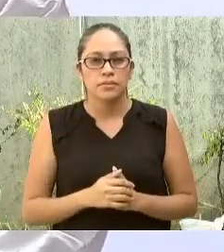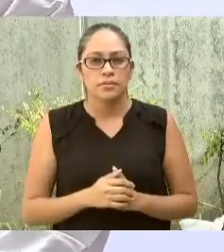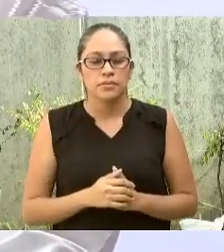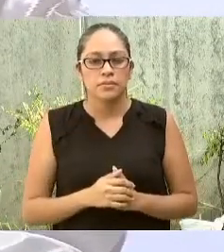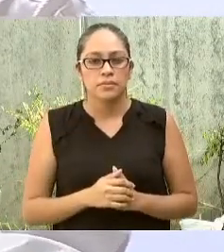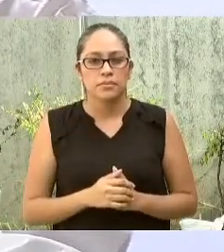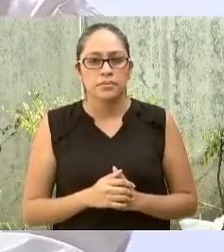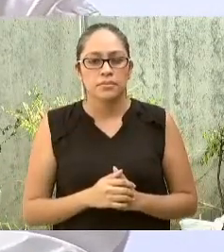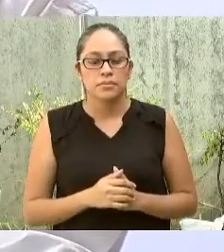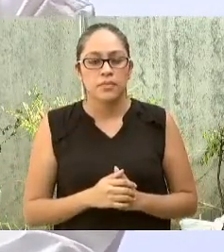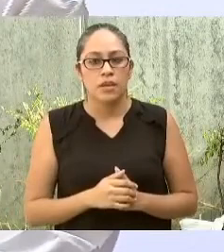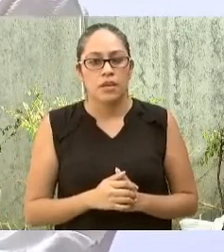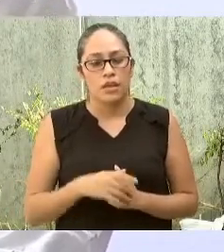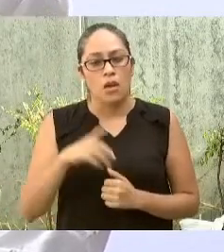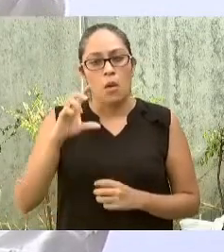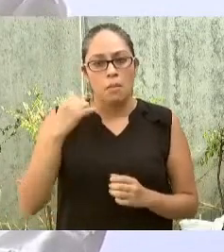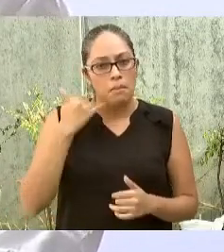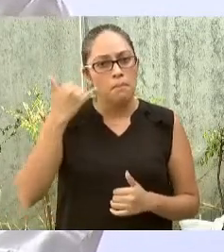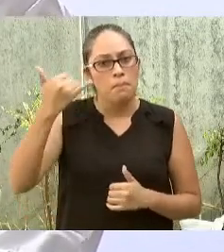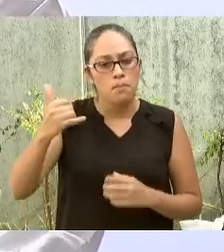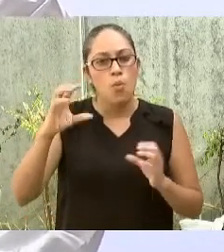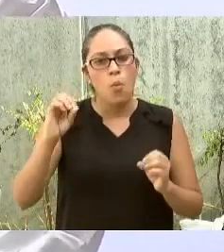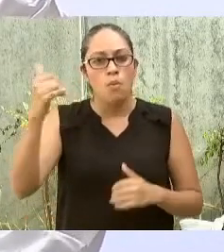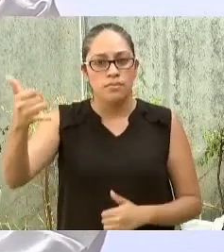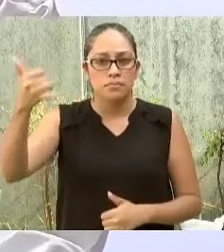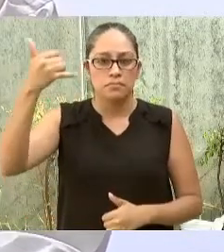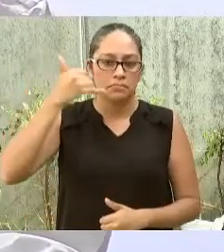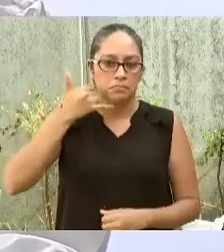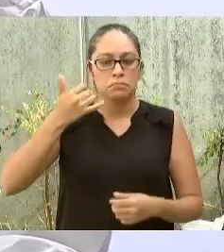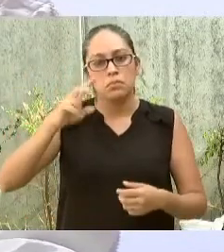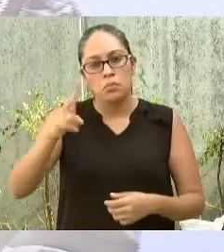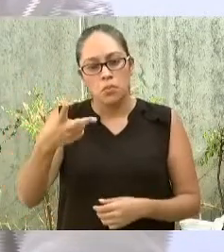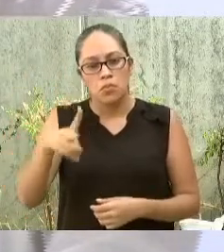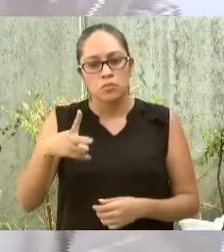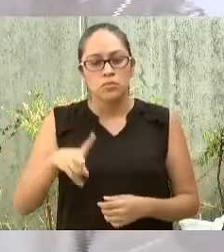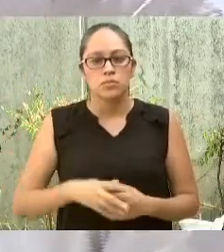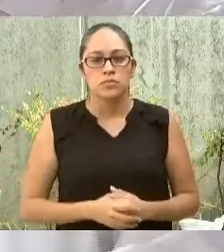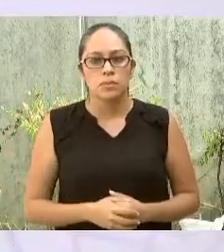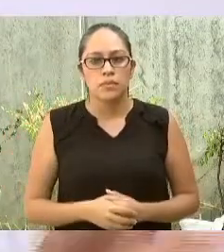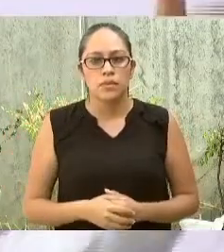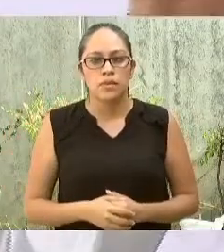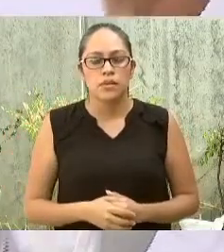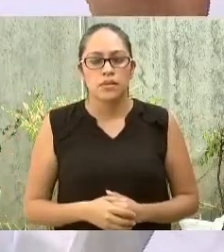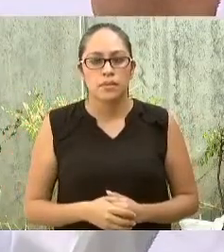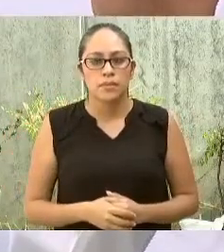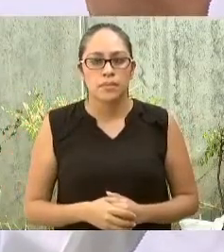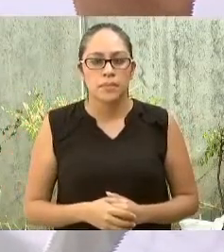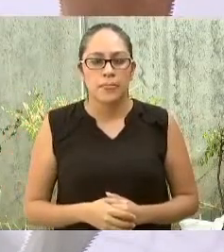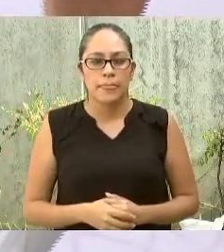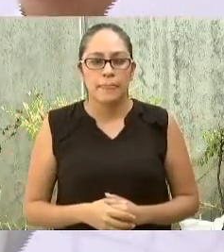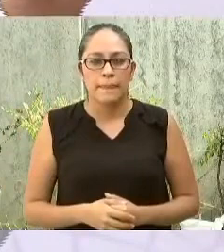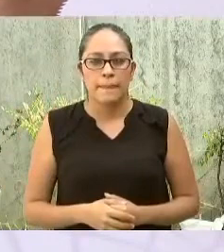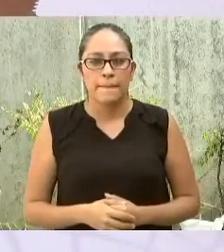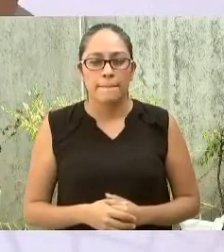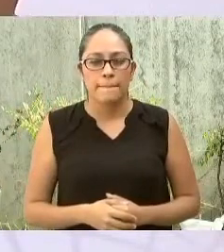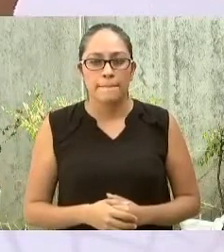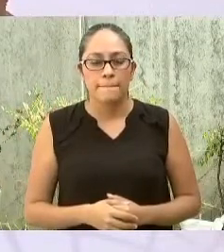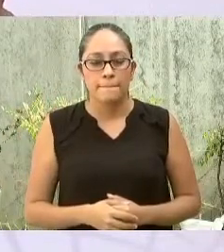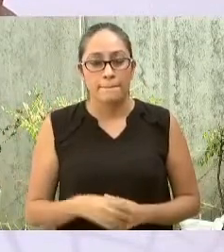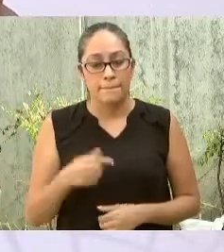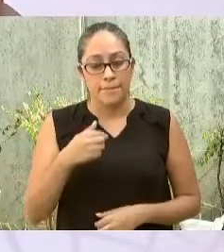del procurador al presidente o del presidente al procurador. Yo no le llamo al